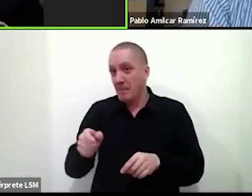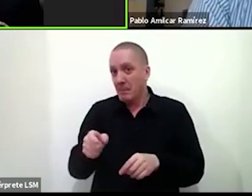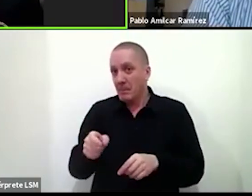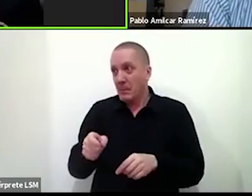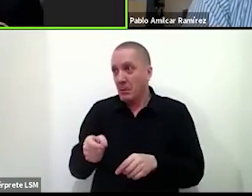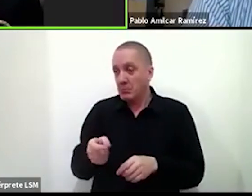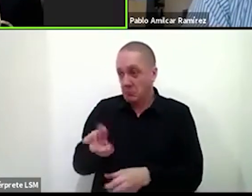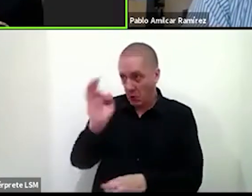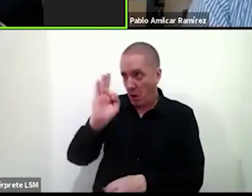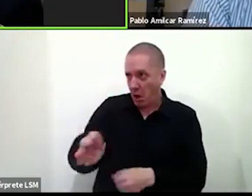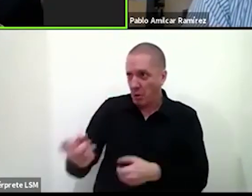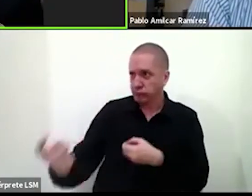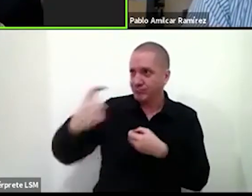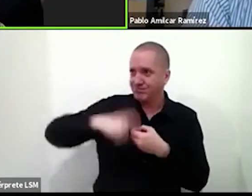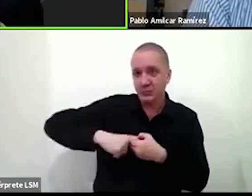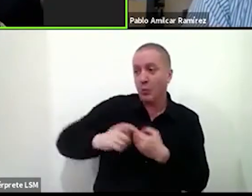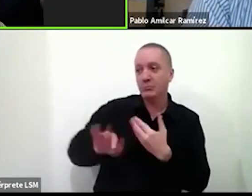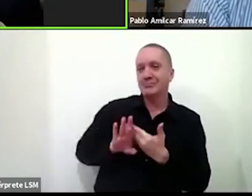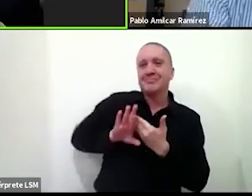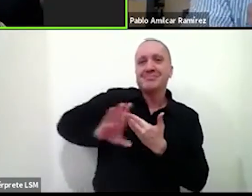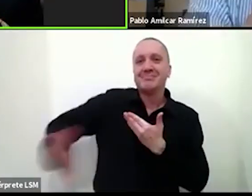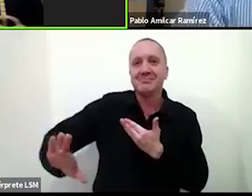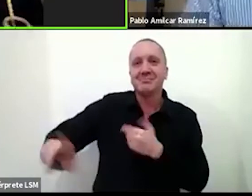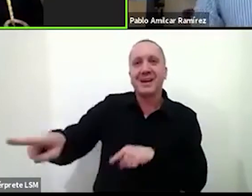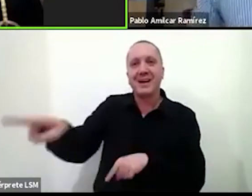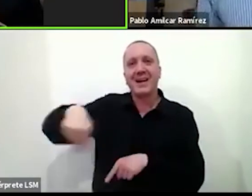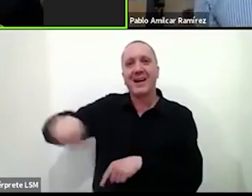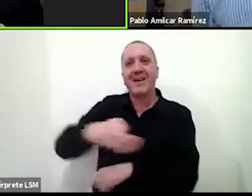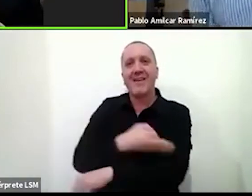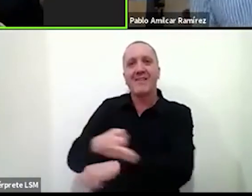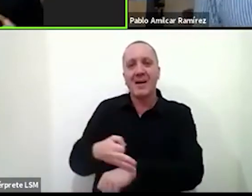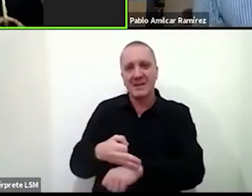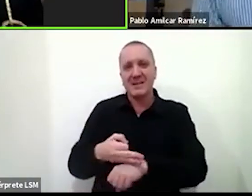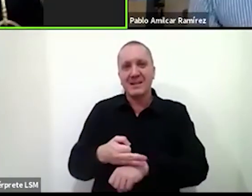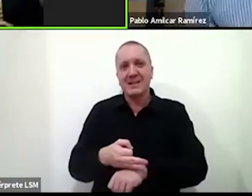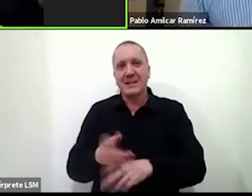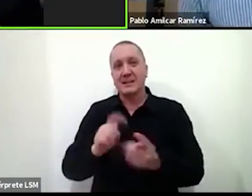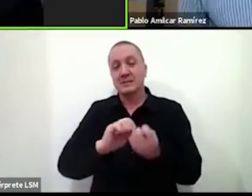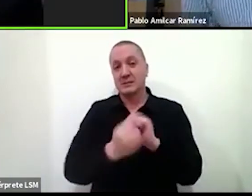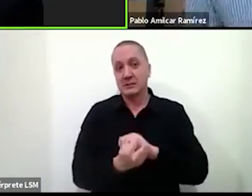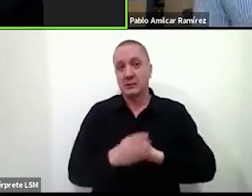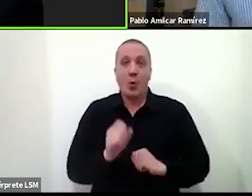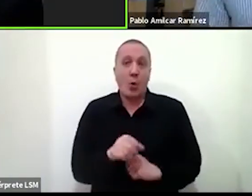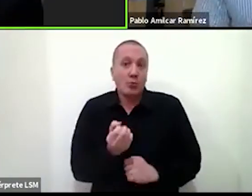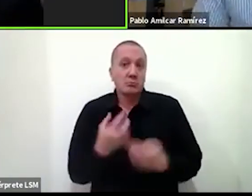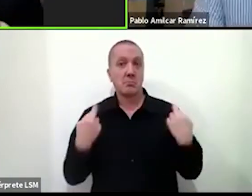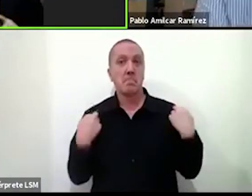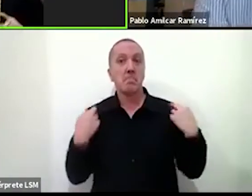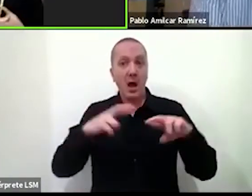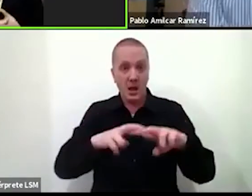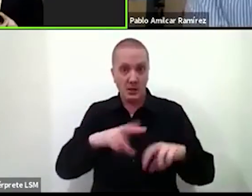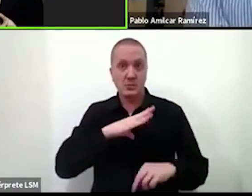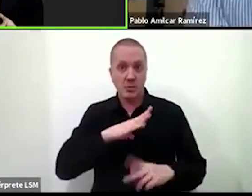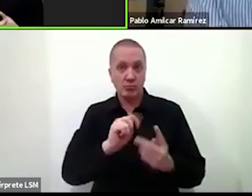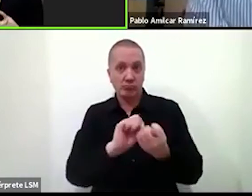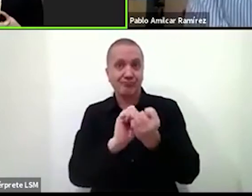dando la participación que merecen. Ni hablar de docentes que están en transiciones dentro de su ámbito laboral también, donde el